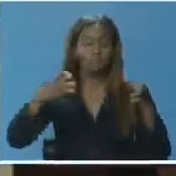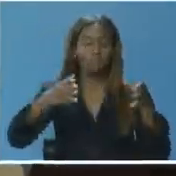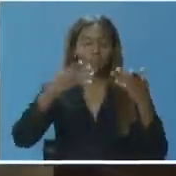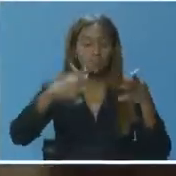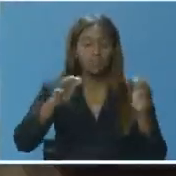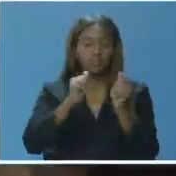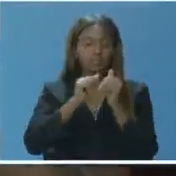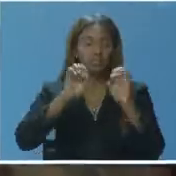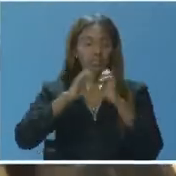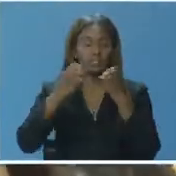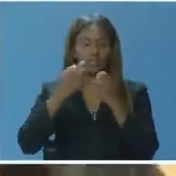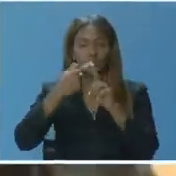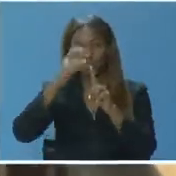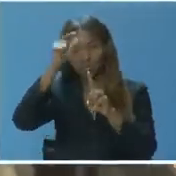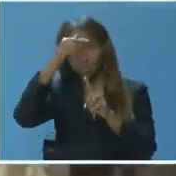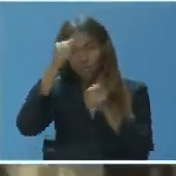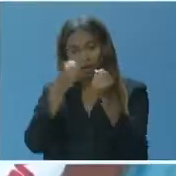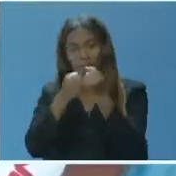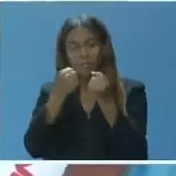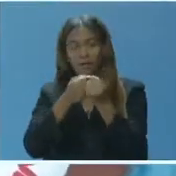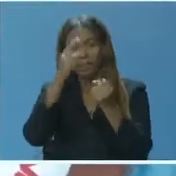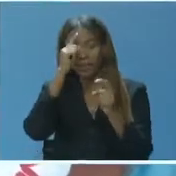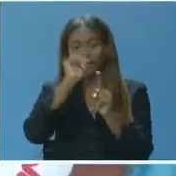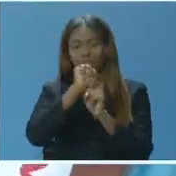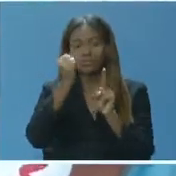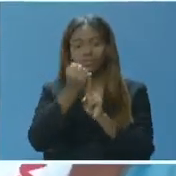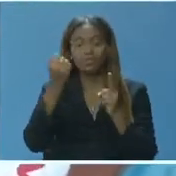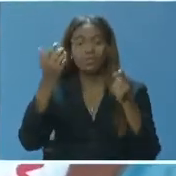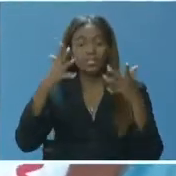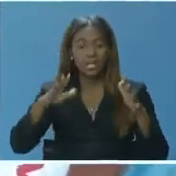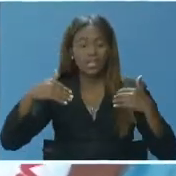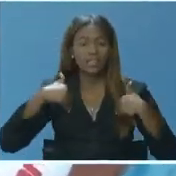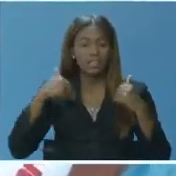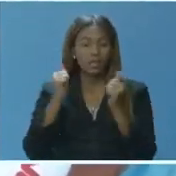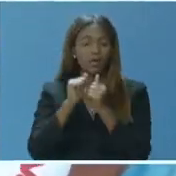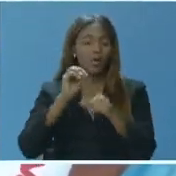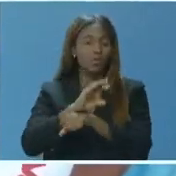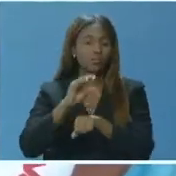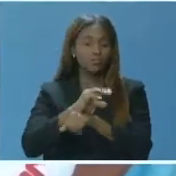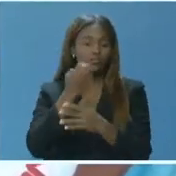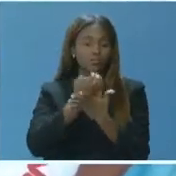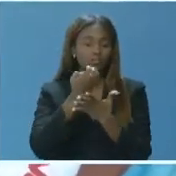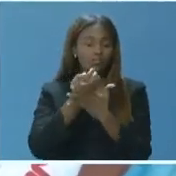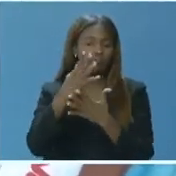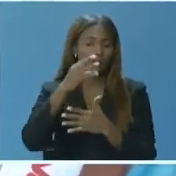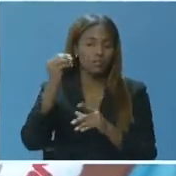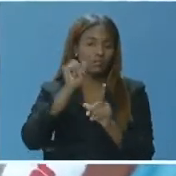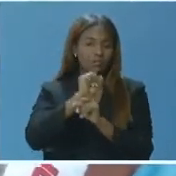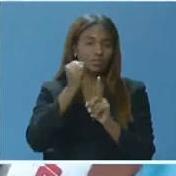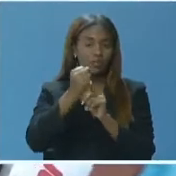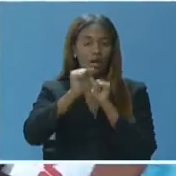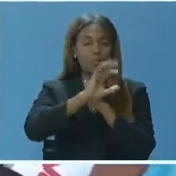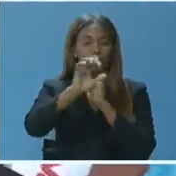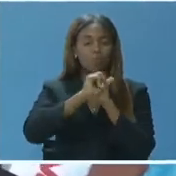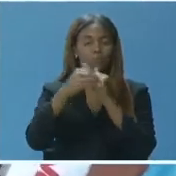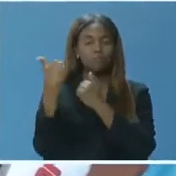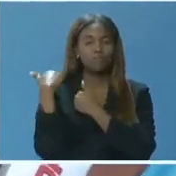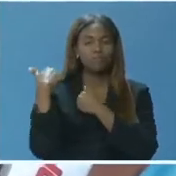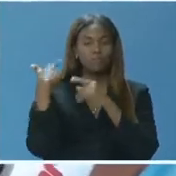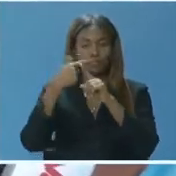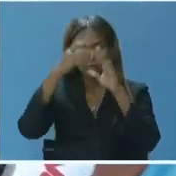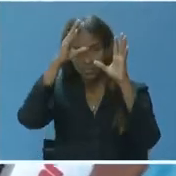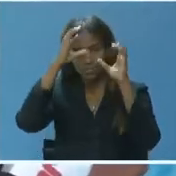del gobierno de apoyo a la Comisión Oficial ante el Consejo Económico y Social, el vocero de la presidencia,